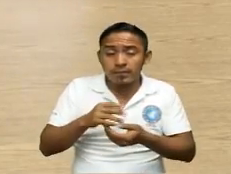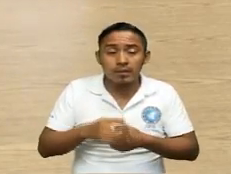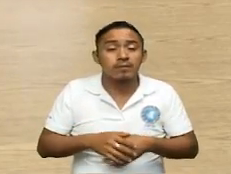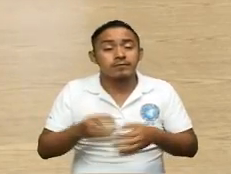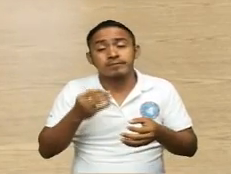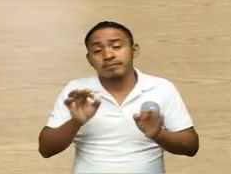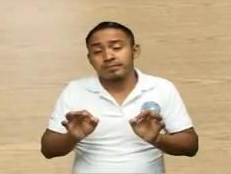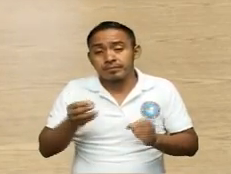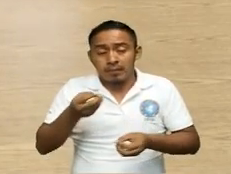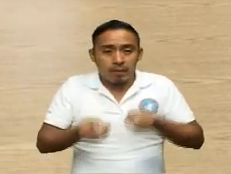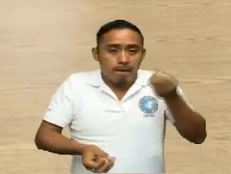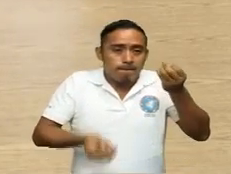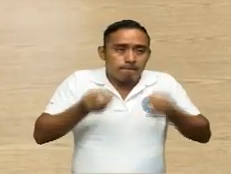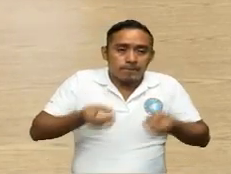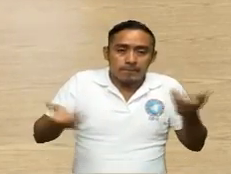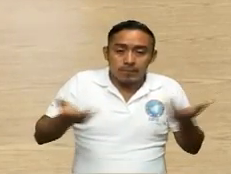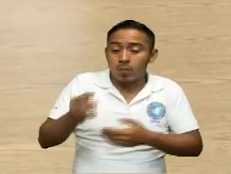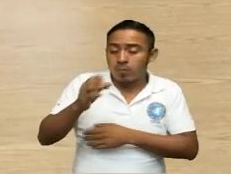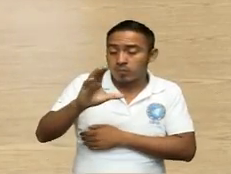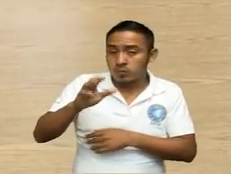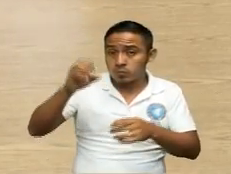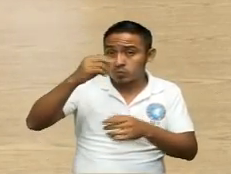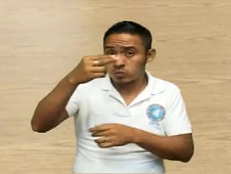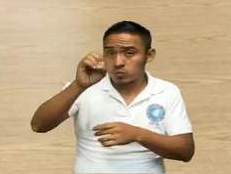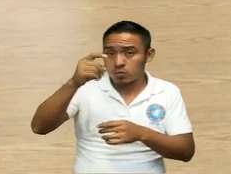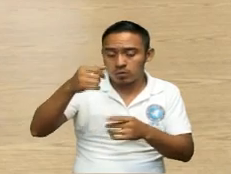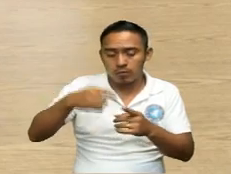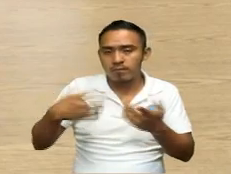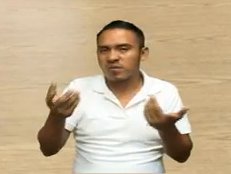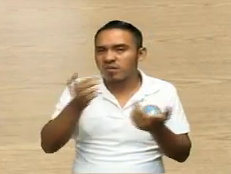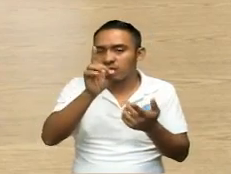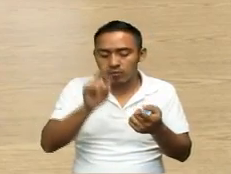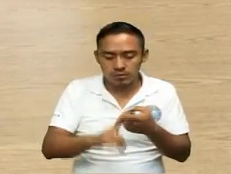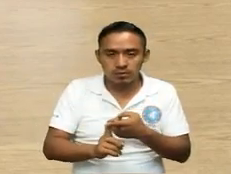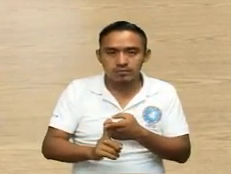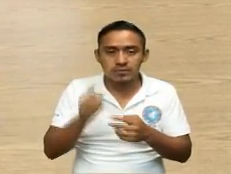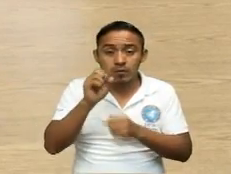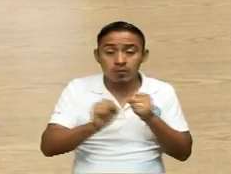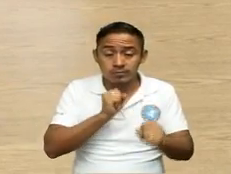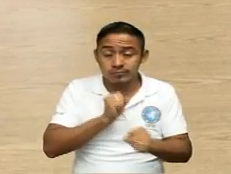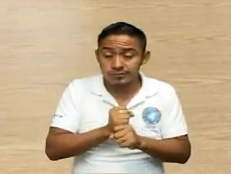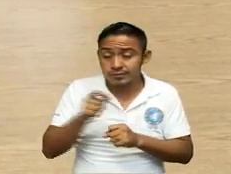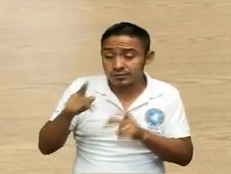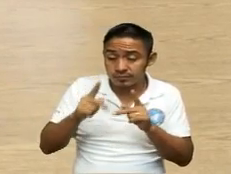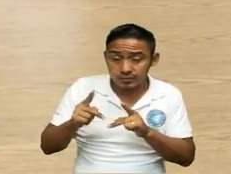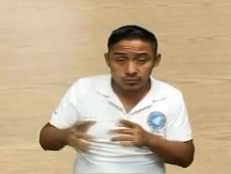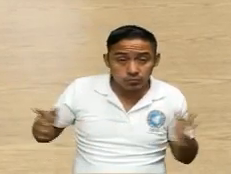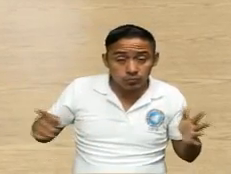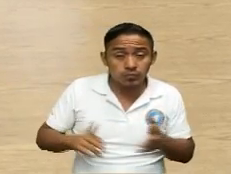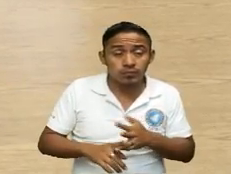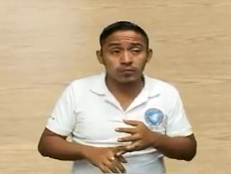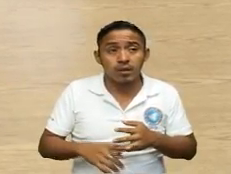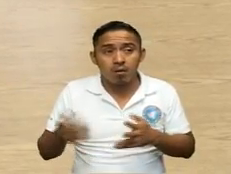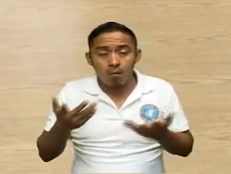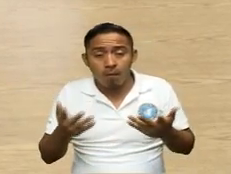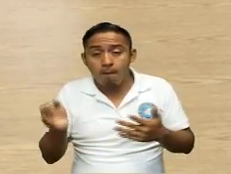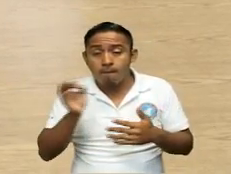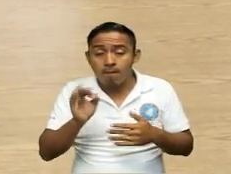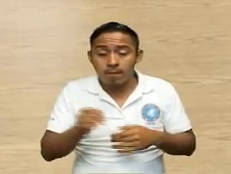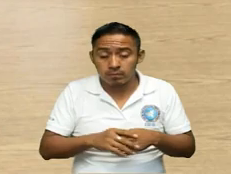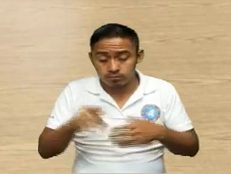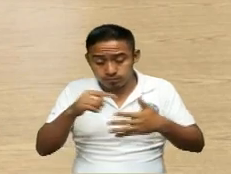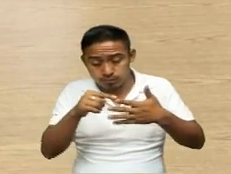a depender del tipo de hongo, del lugar de la localización, de la edad del paciente, de las comorbilidades que él tenga. Entonces todo